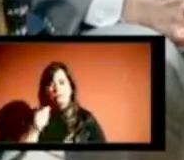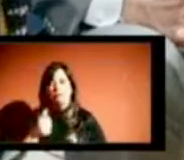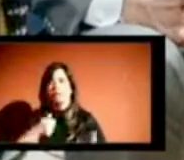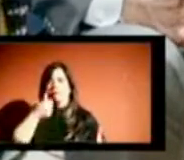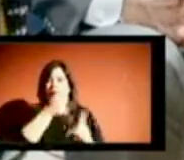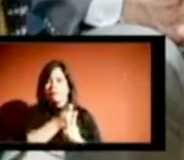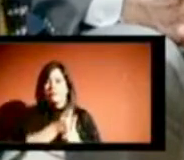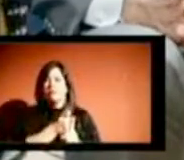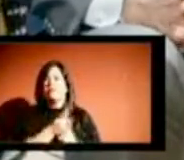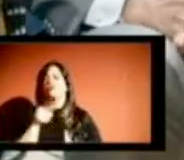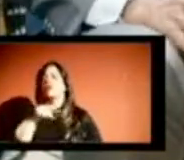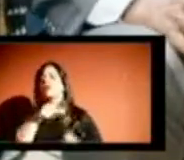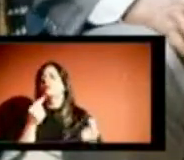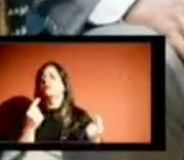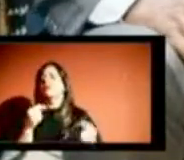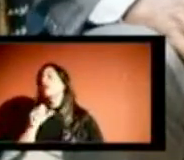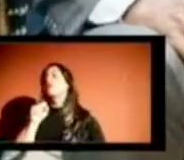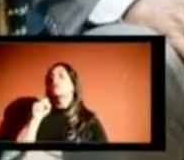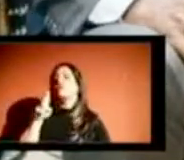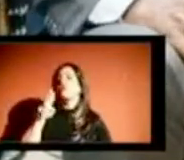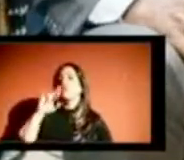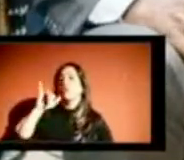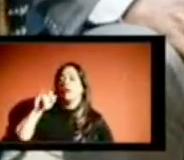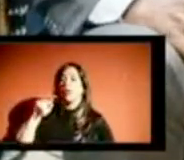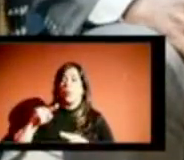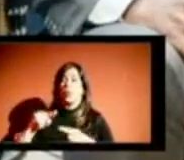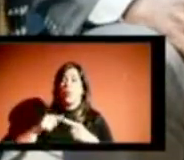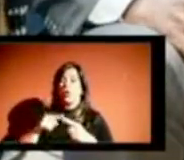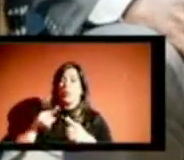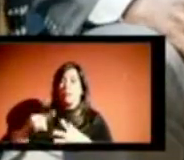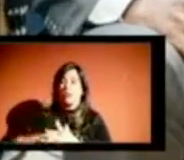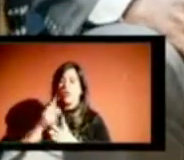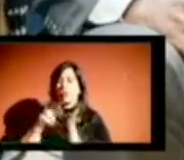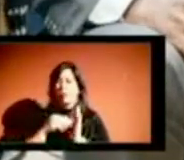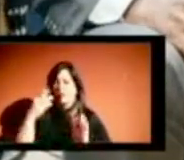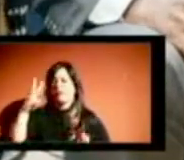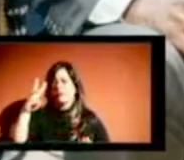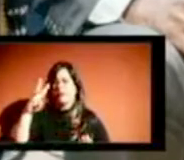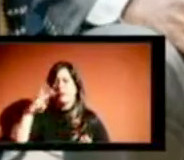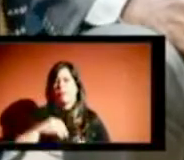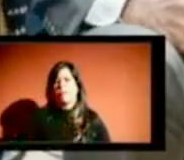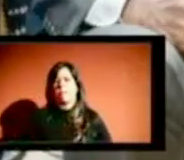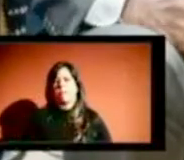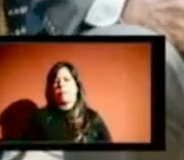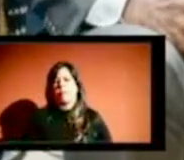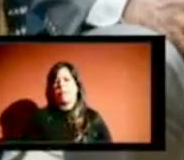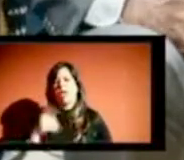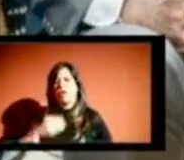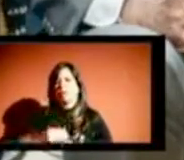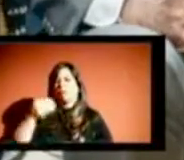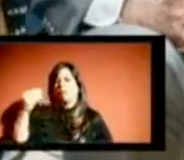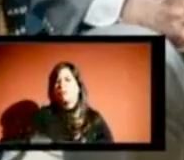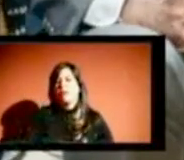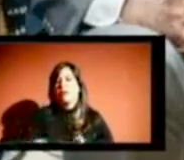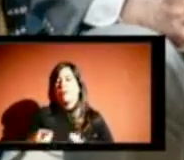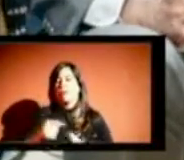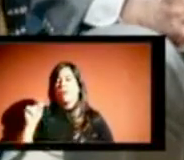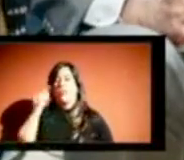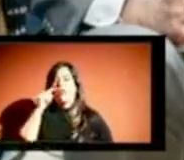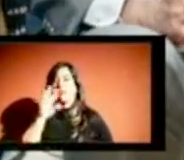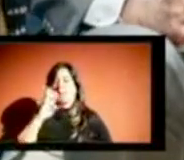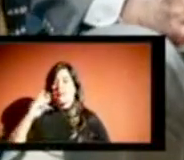de ataques potenciales? El SURI, desde su inicio, esto comenzó en el 2016, ha costado al gobierno de Puerto Rico